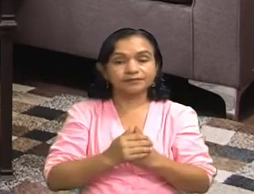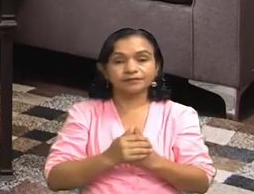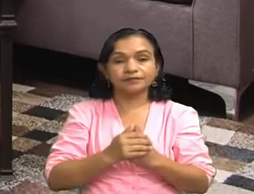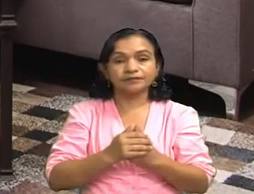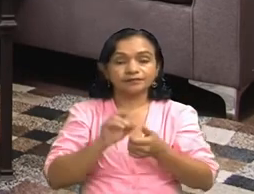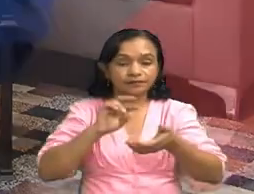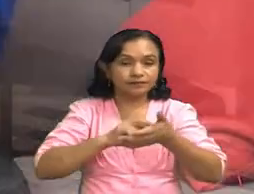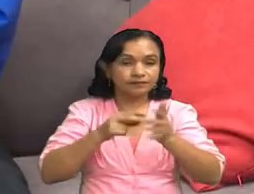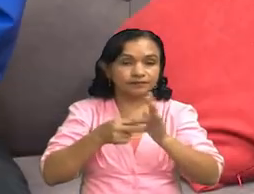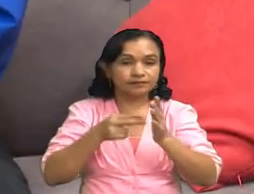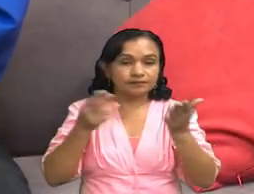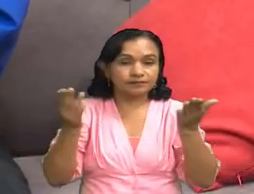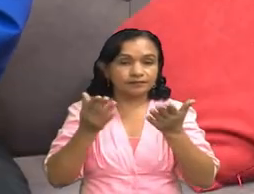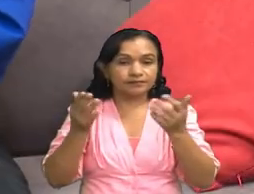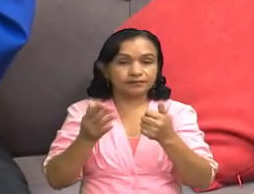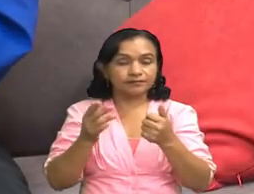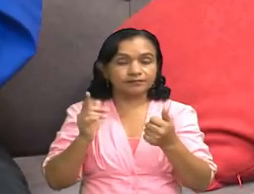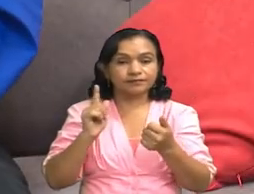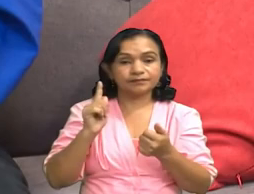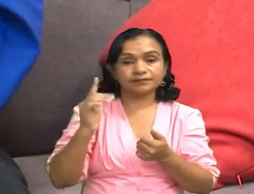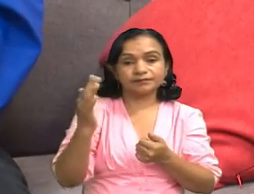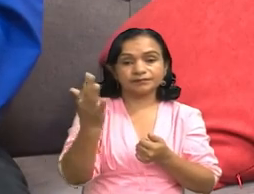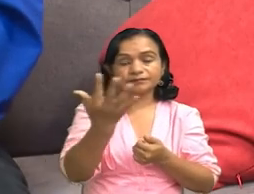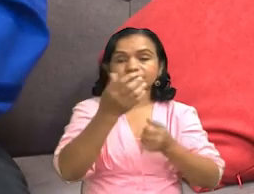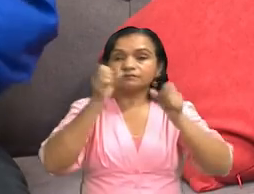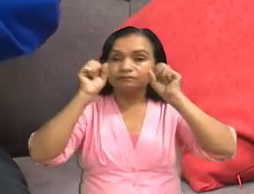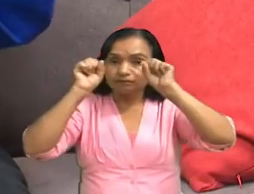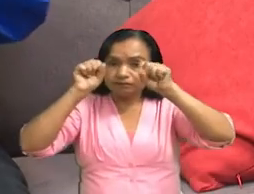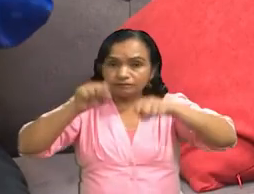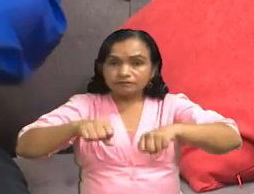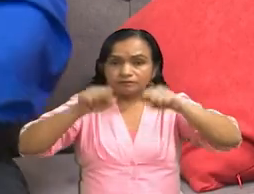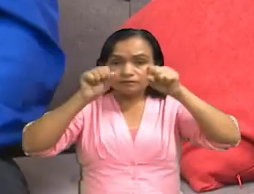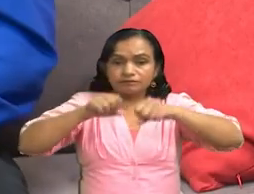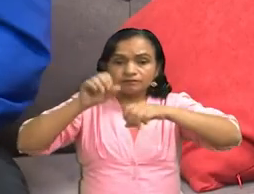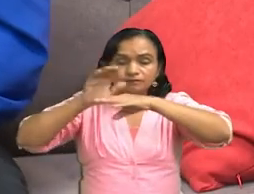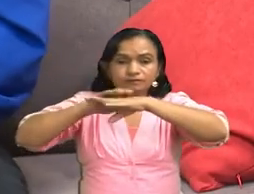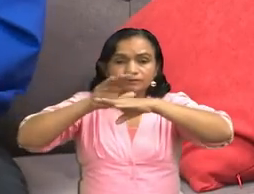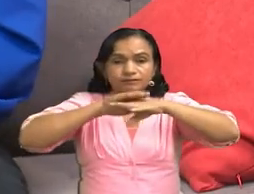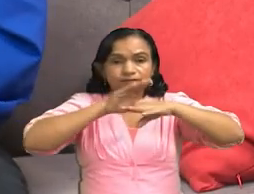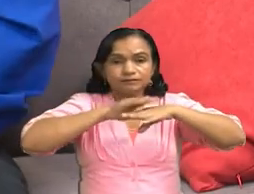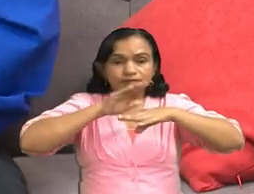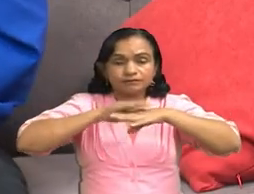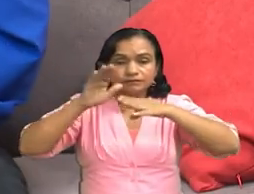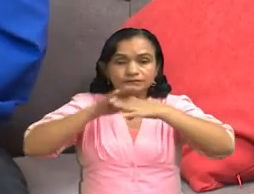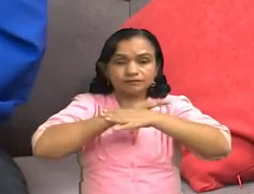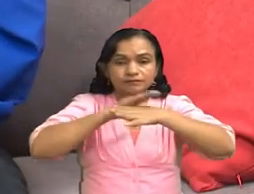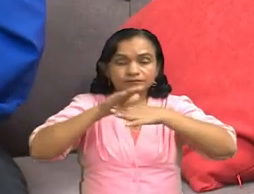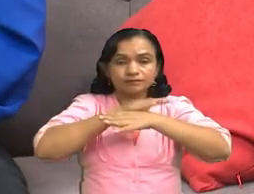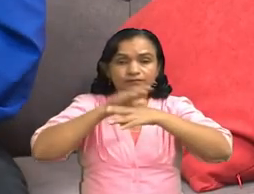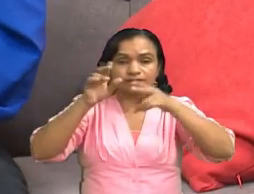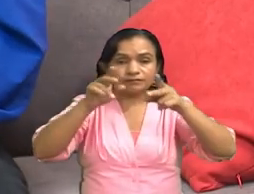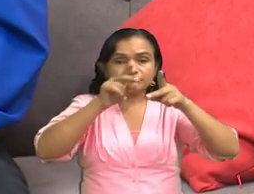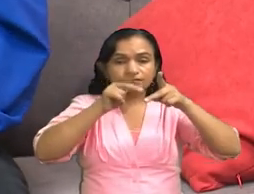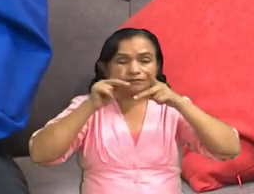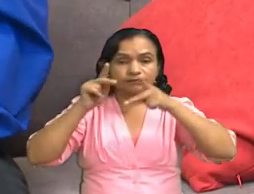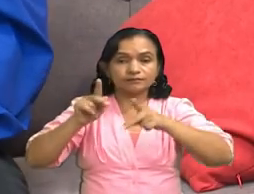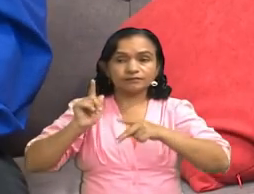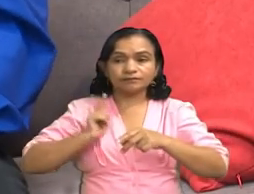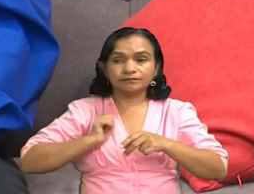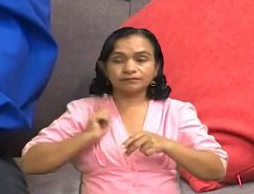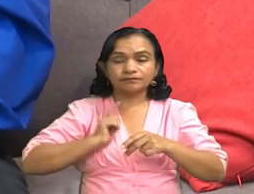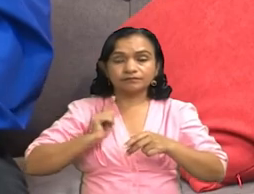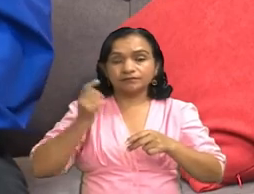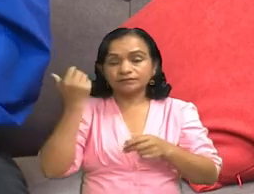eso... Nosotros estamos a toda la disponibilidad, hacemos un llamado a los diferentes productores que cuando existan